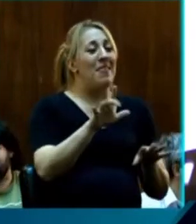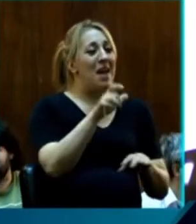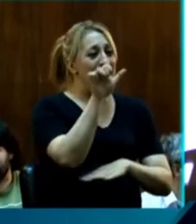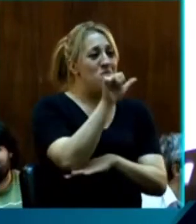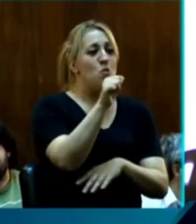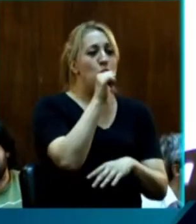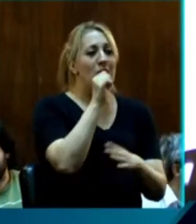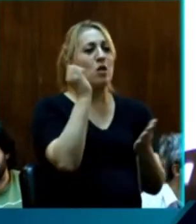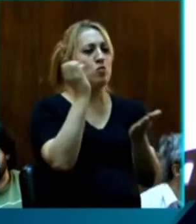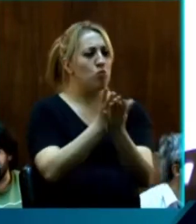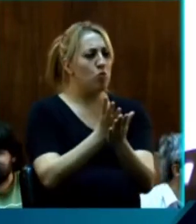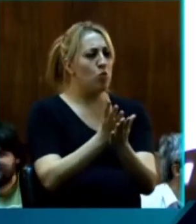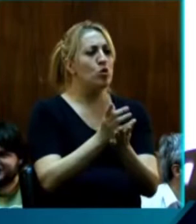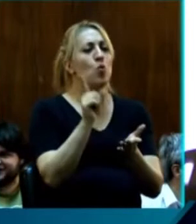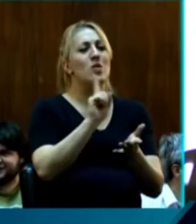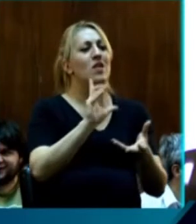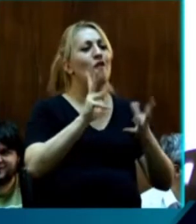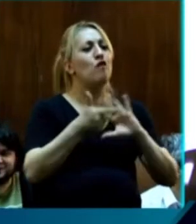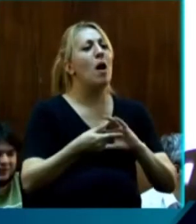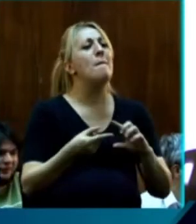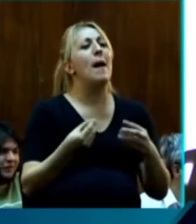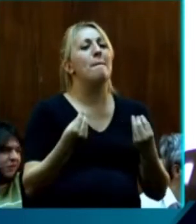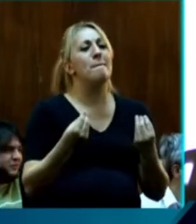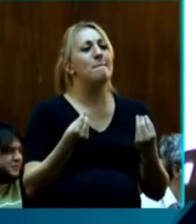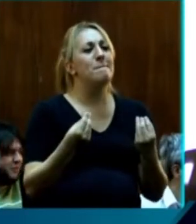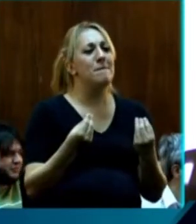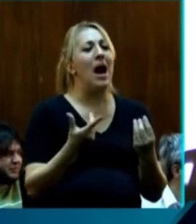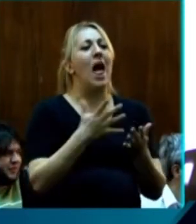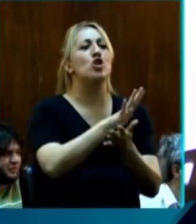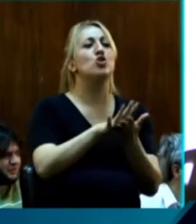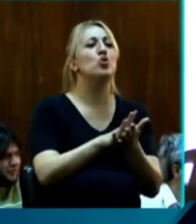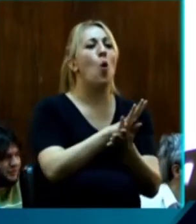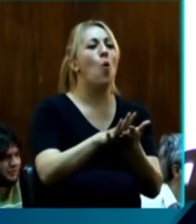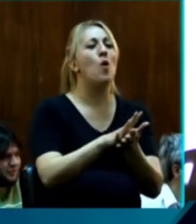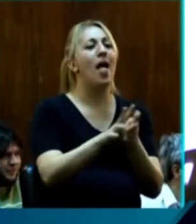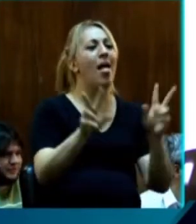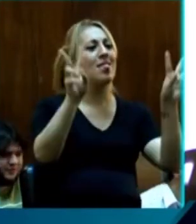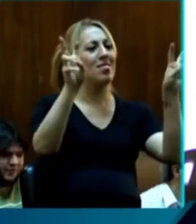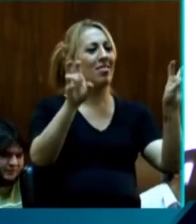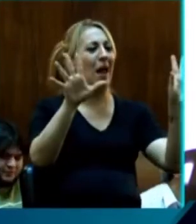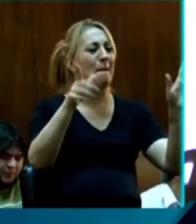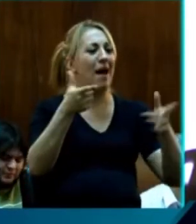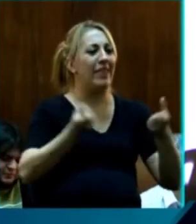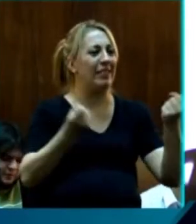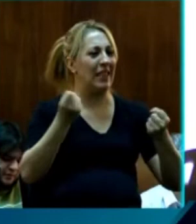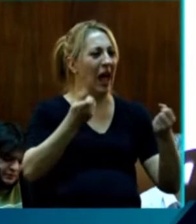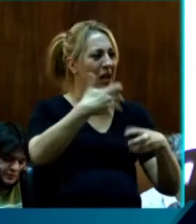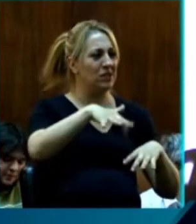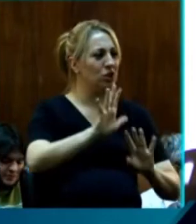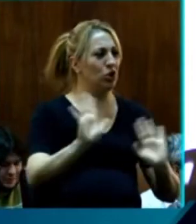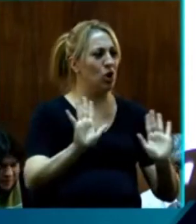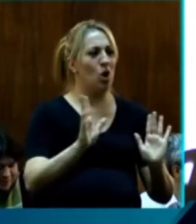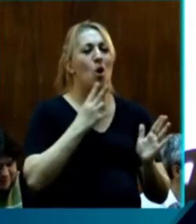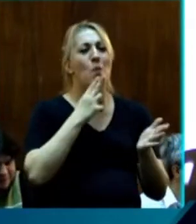las multas no son la forma adecuada para poder solucionar el tema de las infracciones de tránsito. Son un